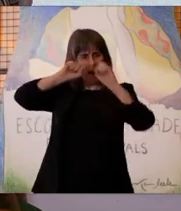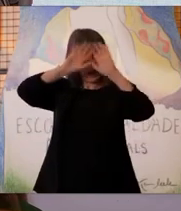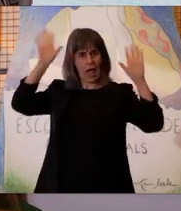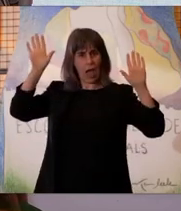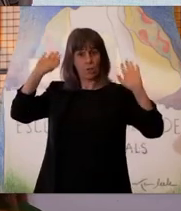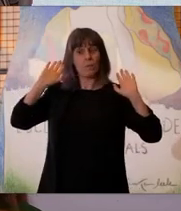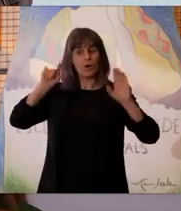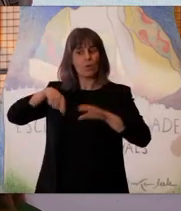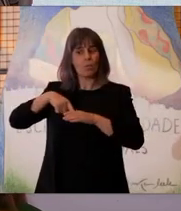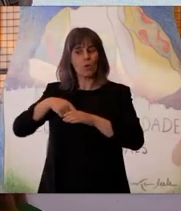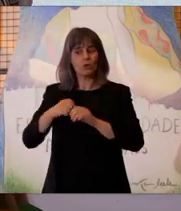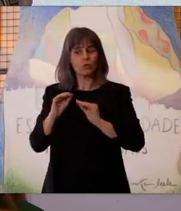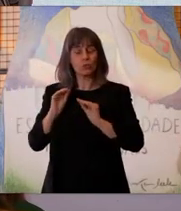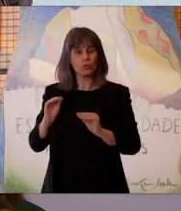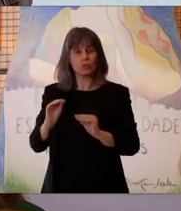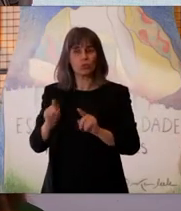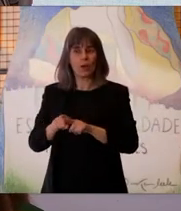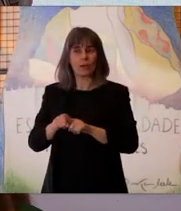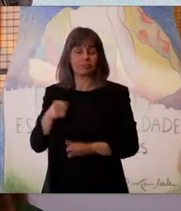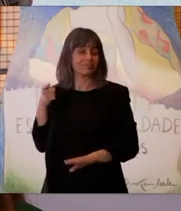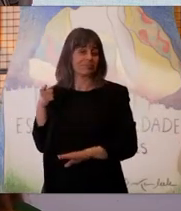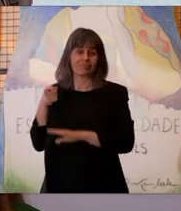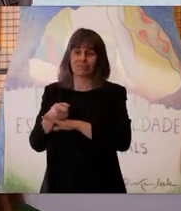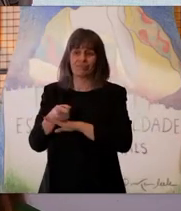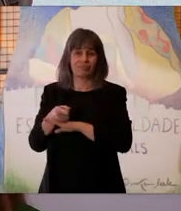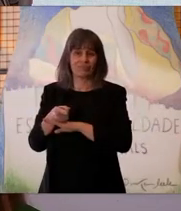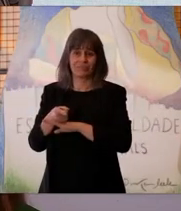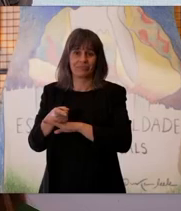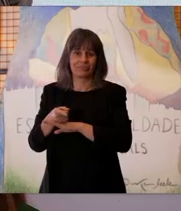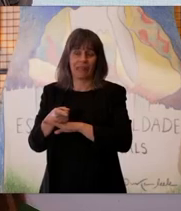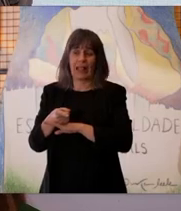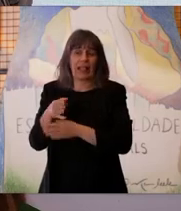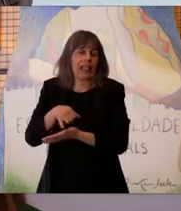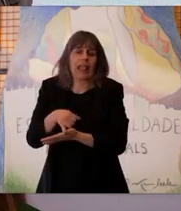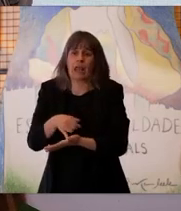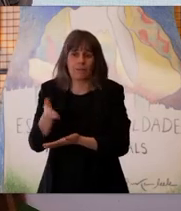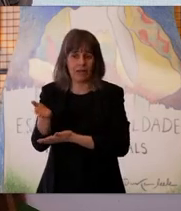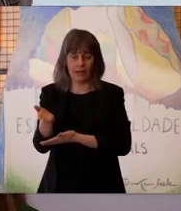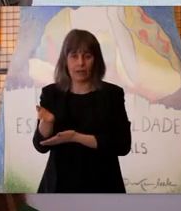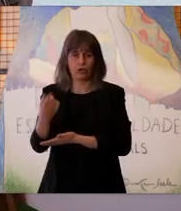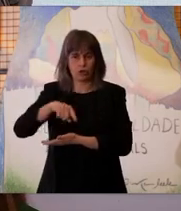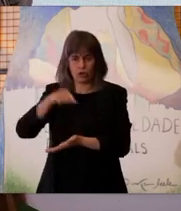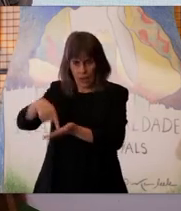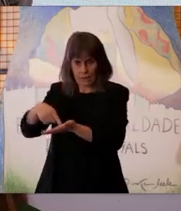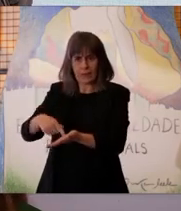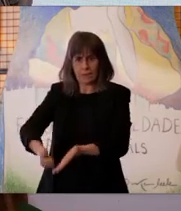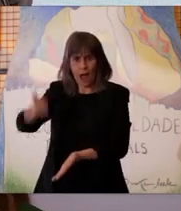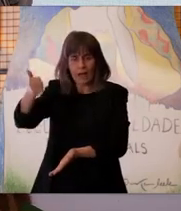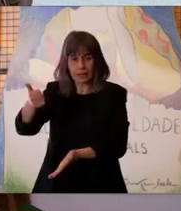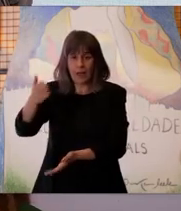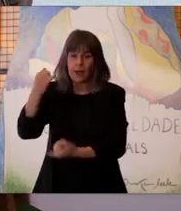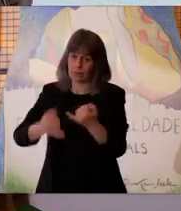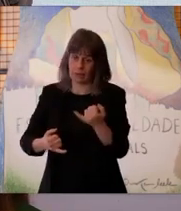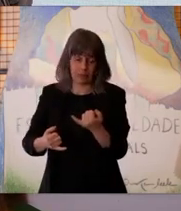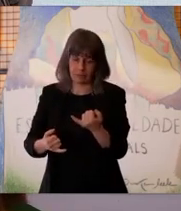están evidentemente son posiciones de debilidad y las exigimos más creo que